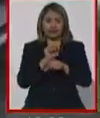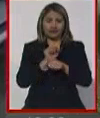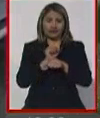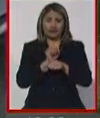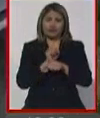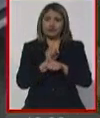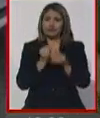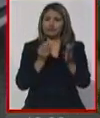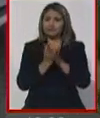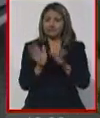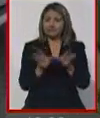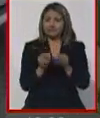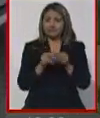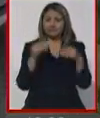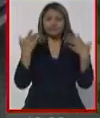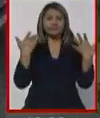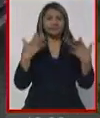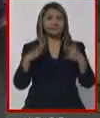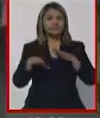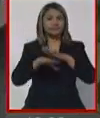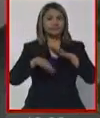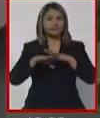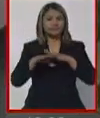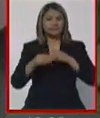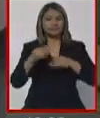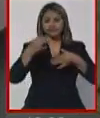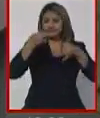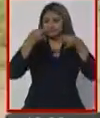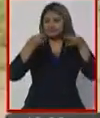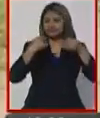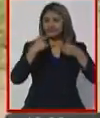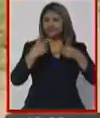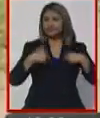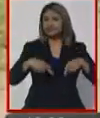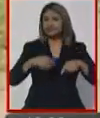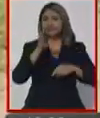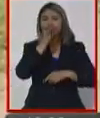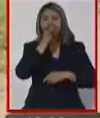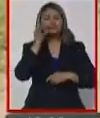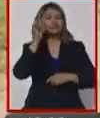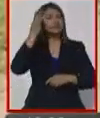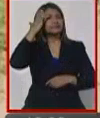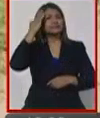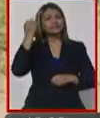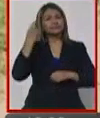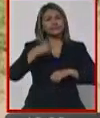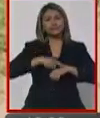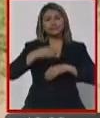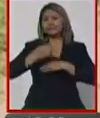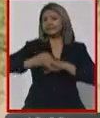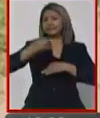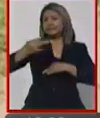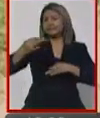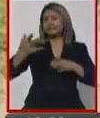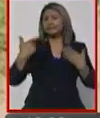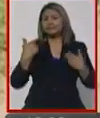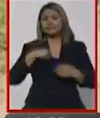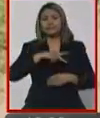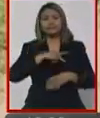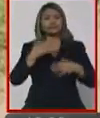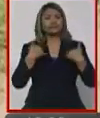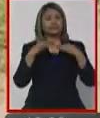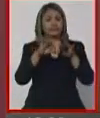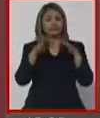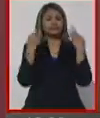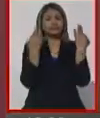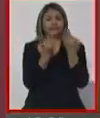Trabajo. Mediante una reunión, la base decidió irse a una huelga porque ya es mucho, digamos, que también nosotros